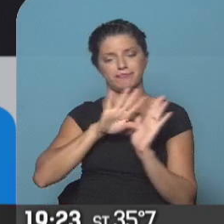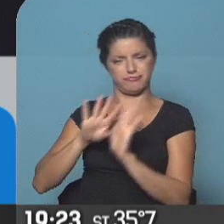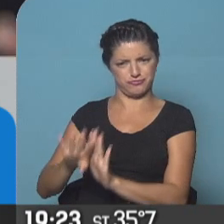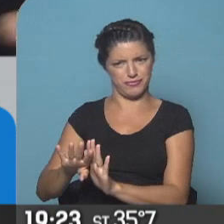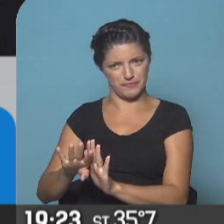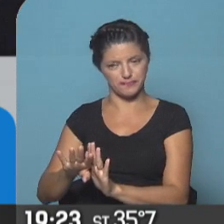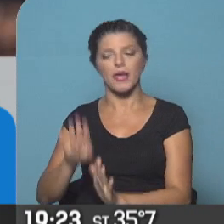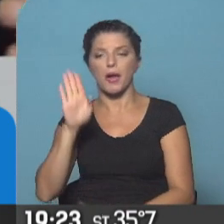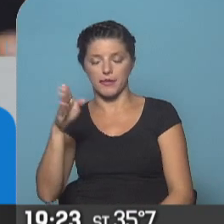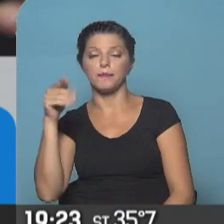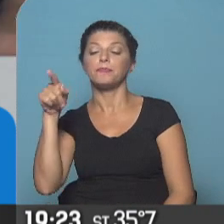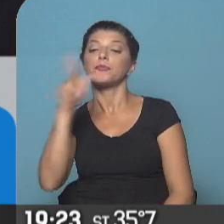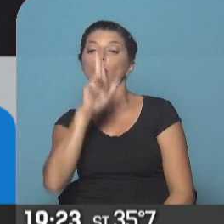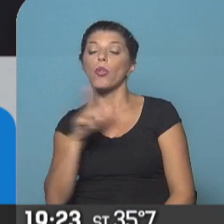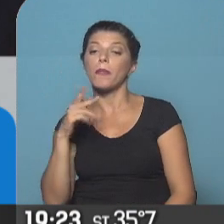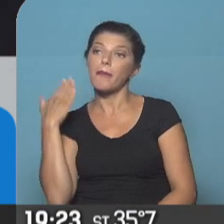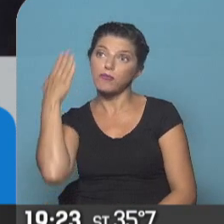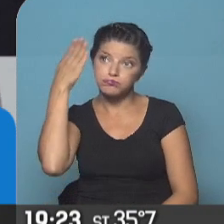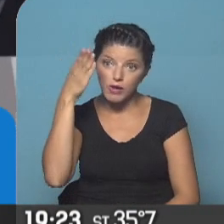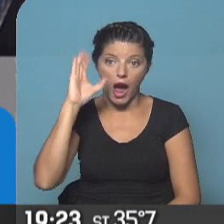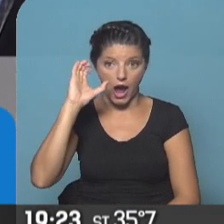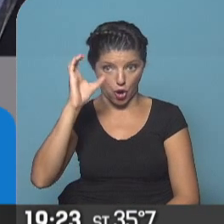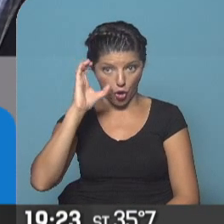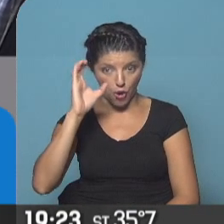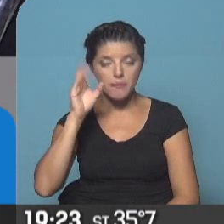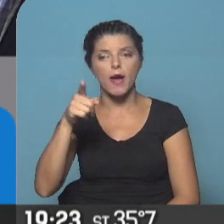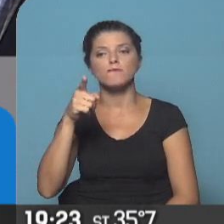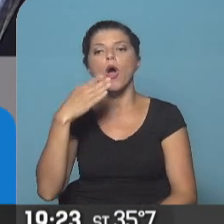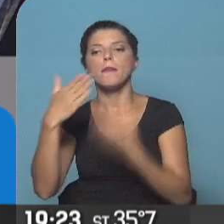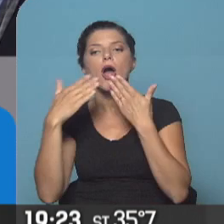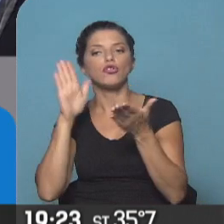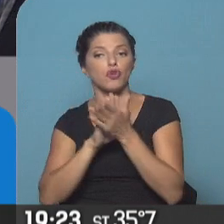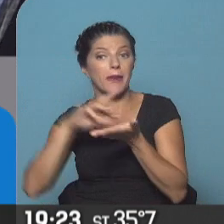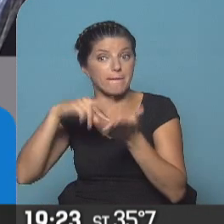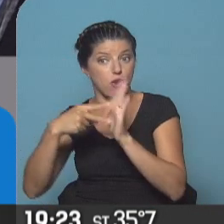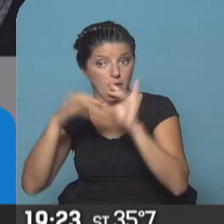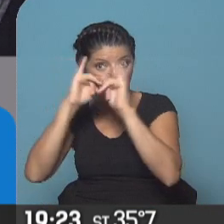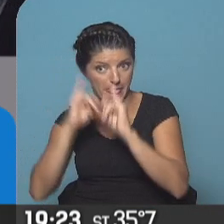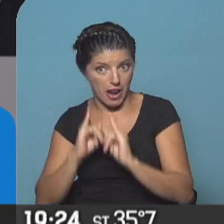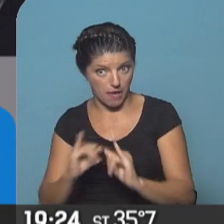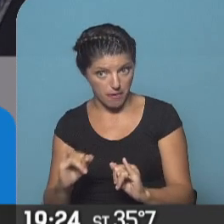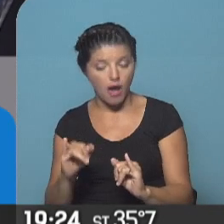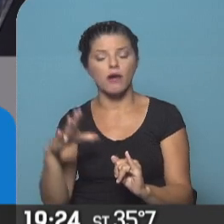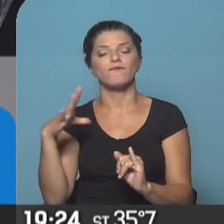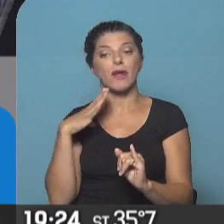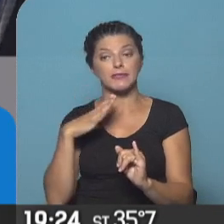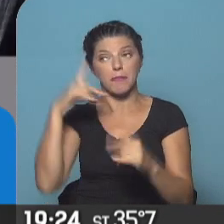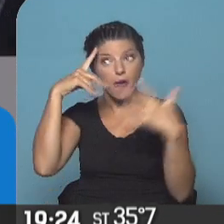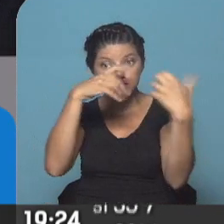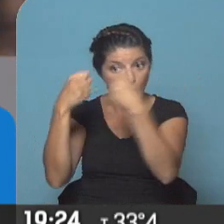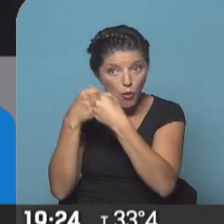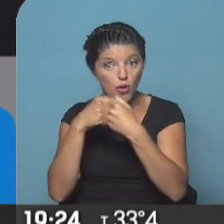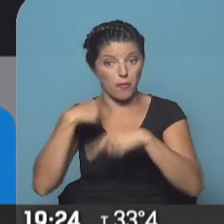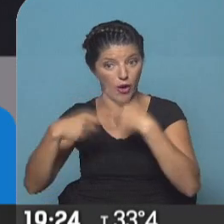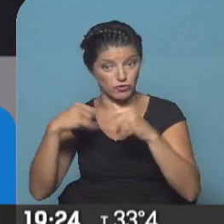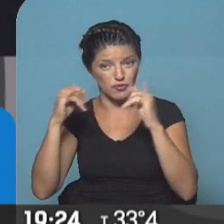fue a Colombia a resolver un grave problema que era el problema de la paz, que se había perdido el referéndum, y él retoma